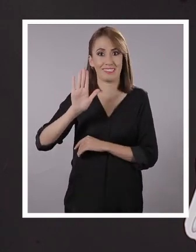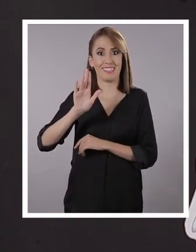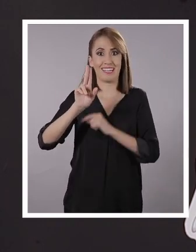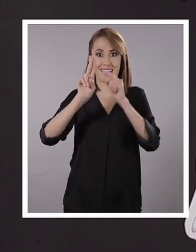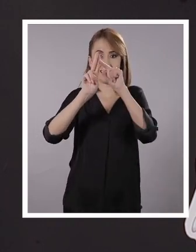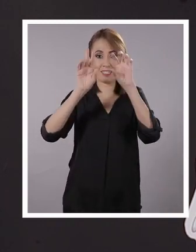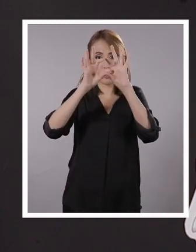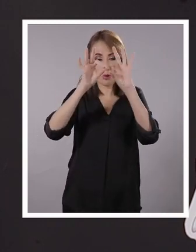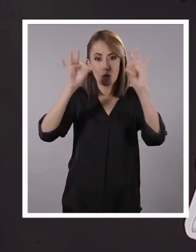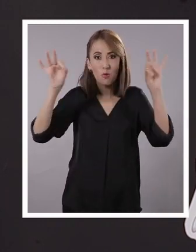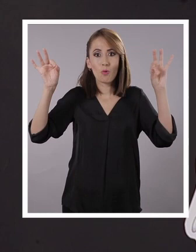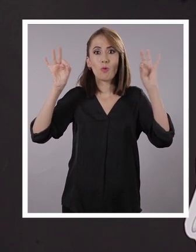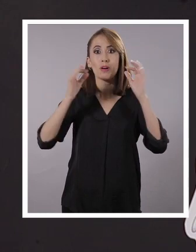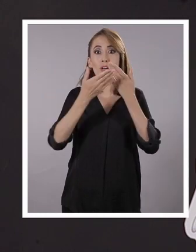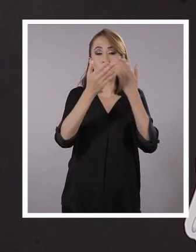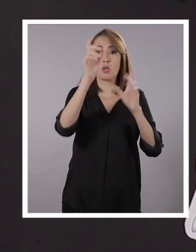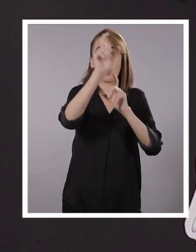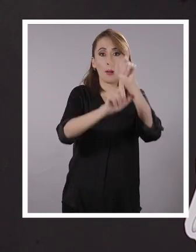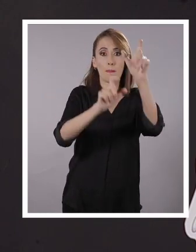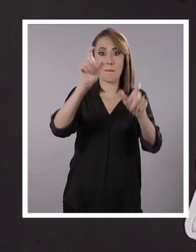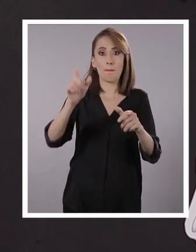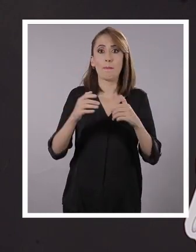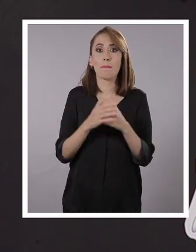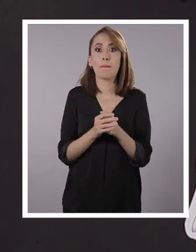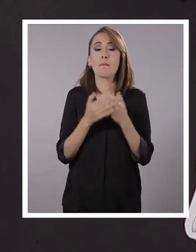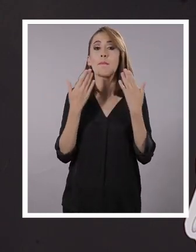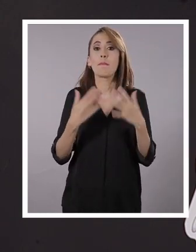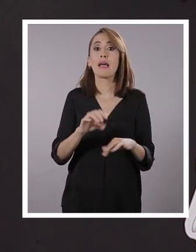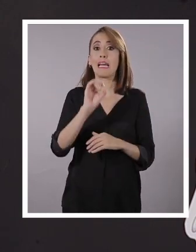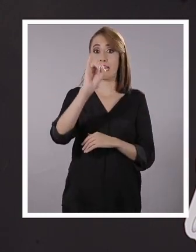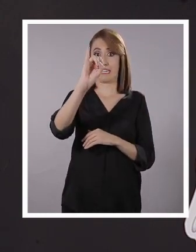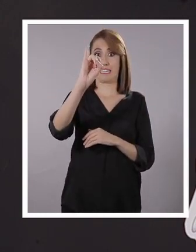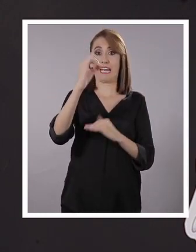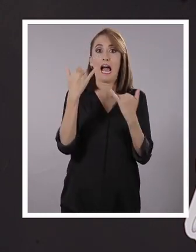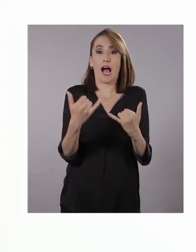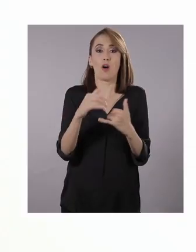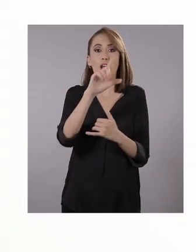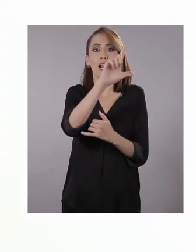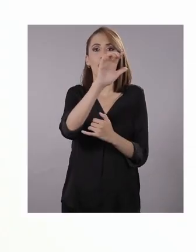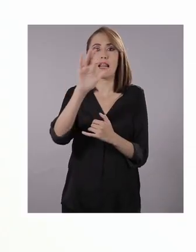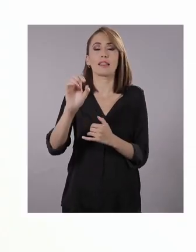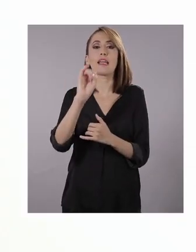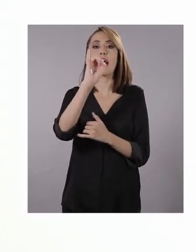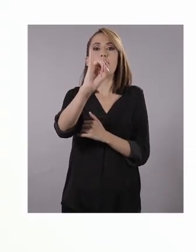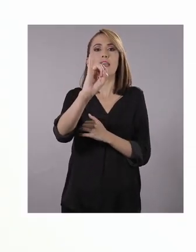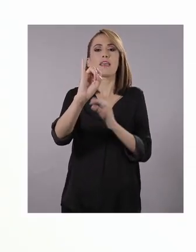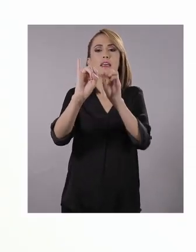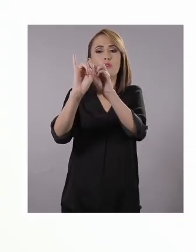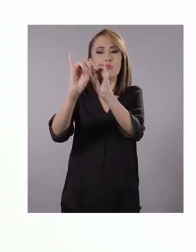son personas... Y estoy seguro que sabemos qué viene con la I.